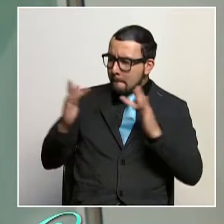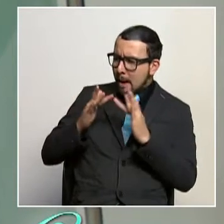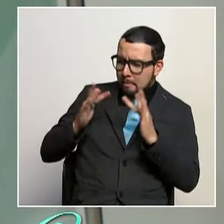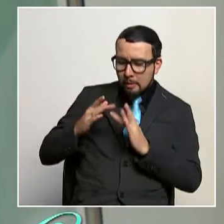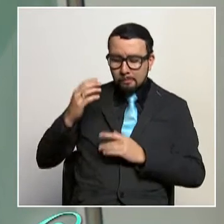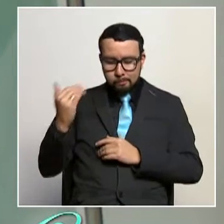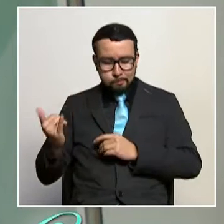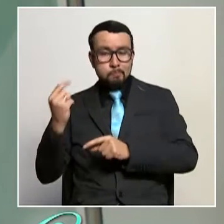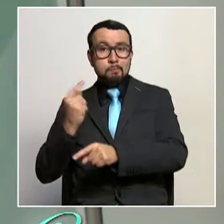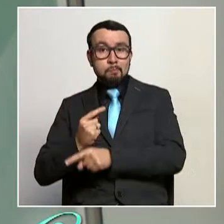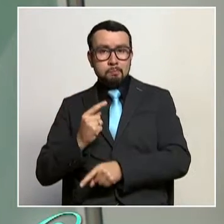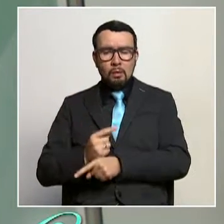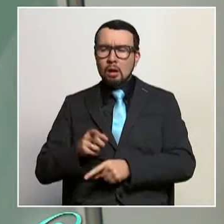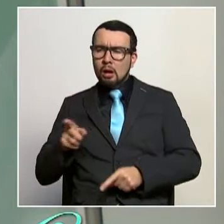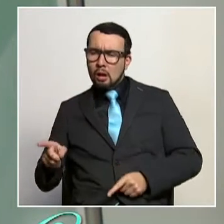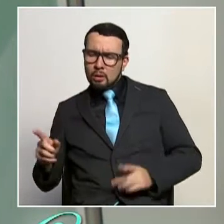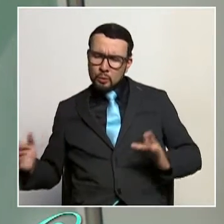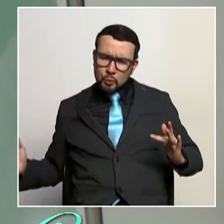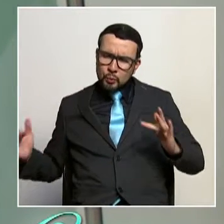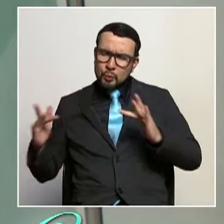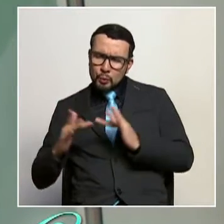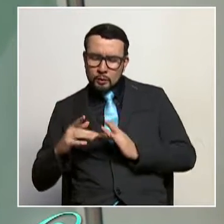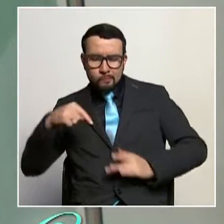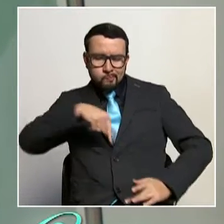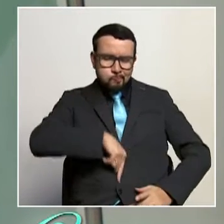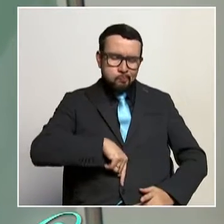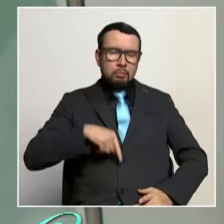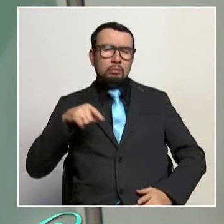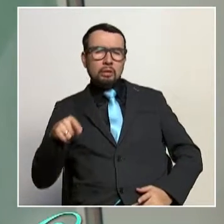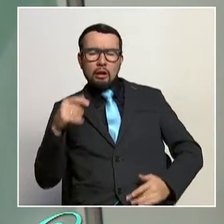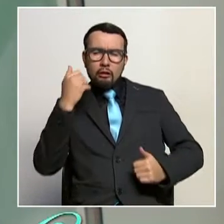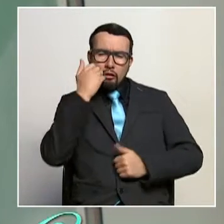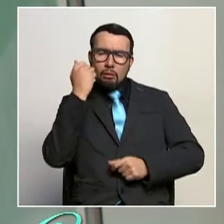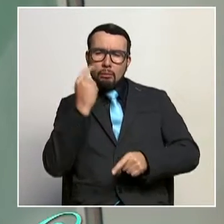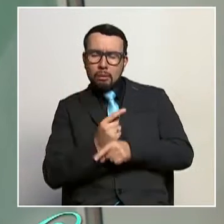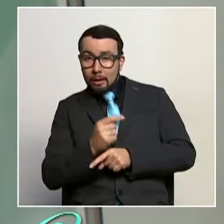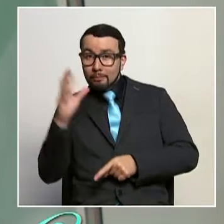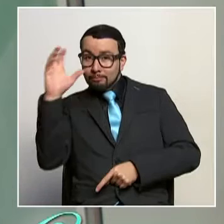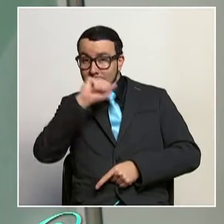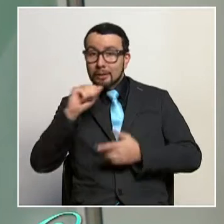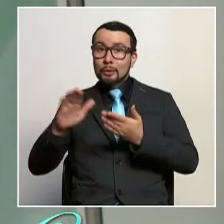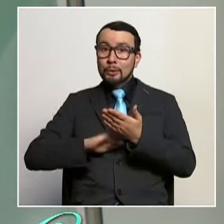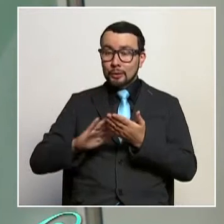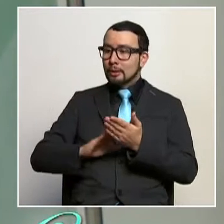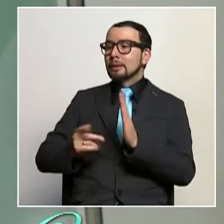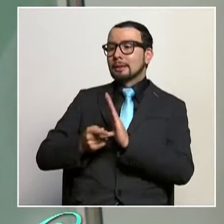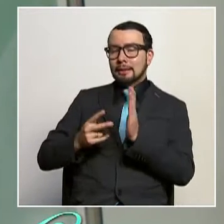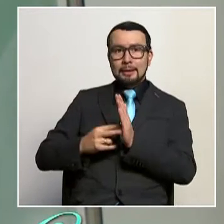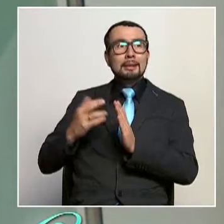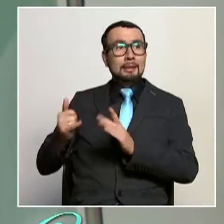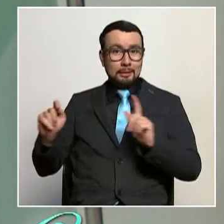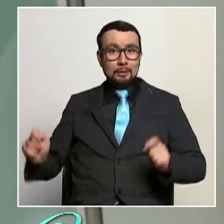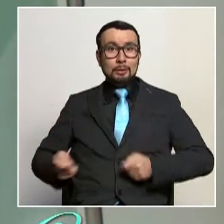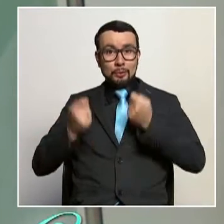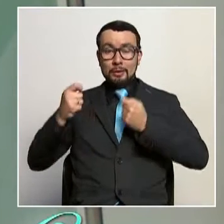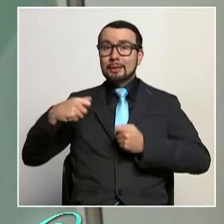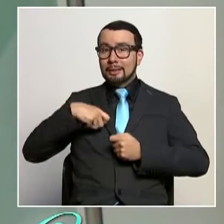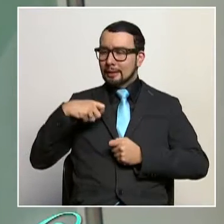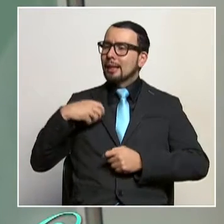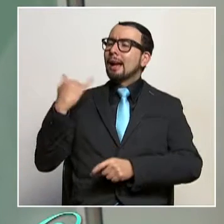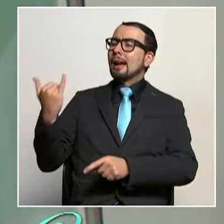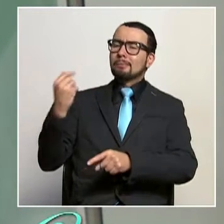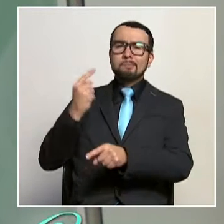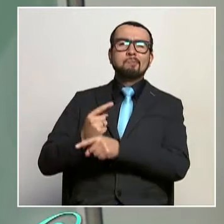sitio que está haciendo ruido dentro de nuestro organismo y que está causando este tipo de enfermedad. Y esa es la ventaja que nosotros tenemos precisamente respecto a